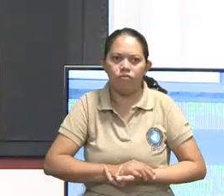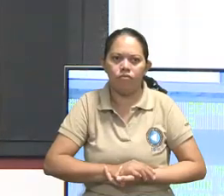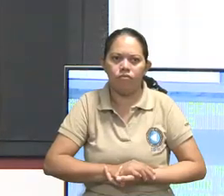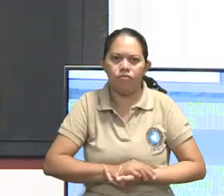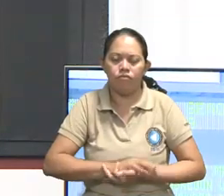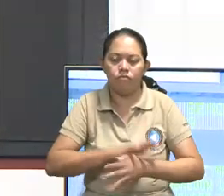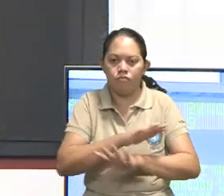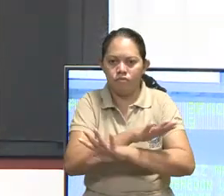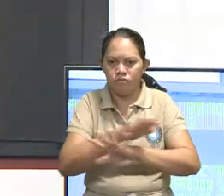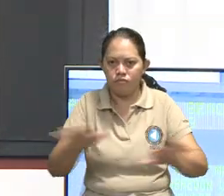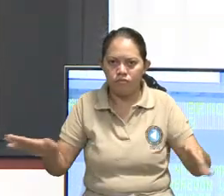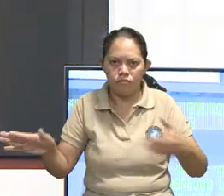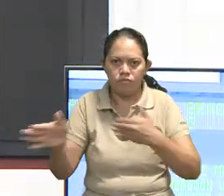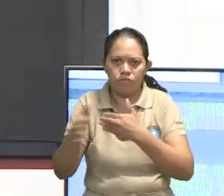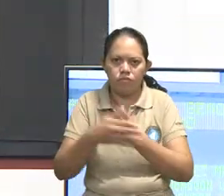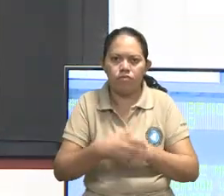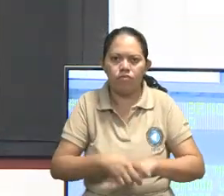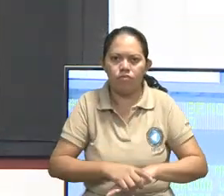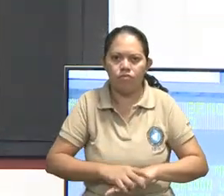Se va a cerrar la votación.